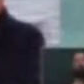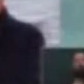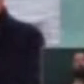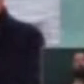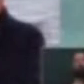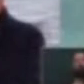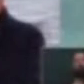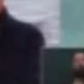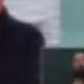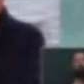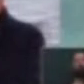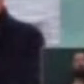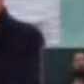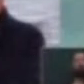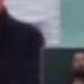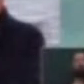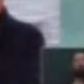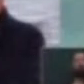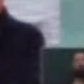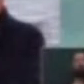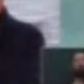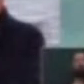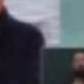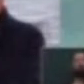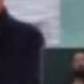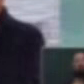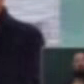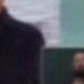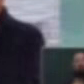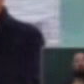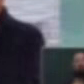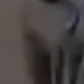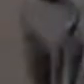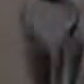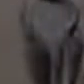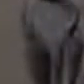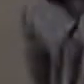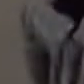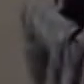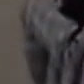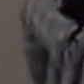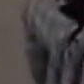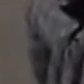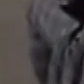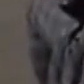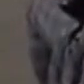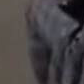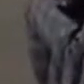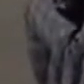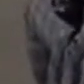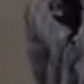colaboración con Infodemia de cómo se dio esta operación de ataque contra el gobierno. Vamos a ver.